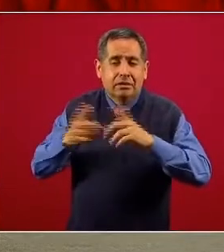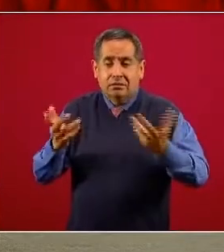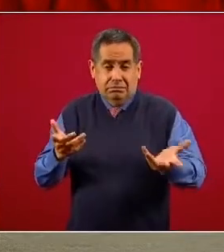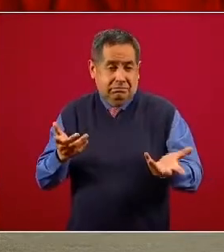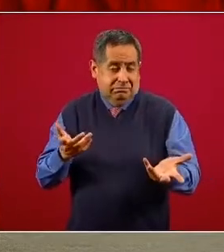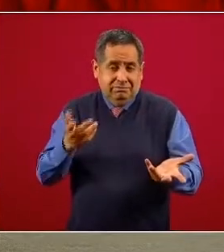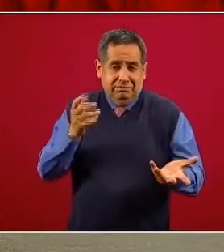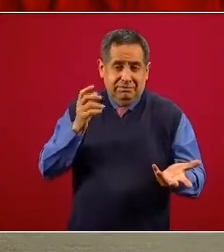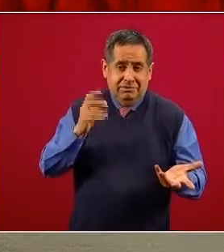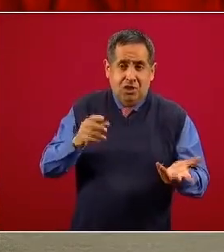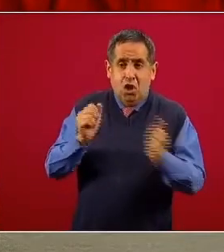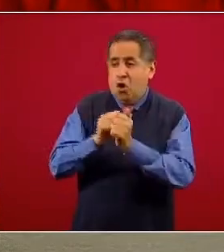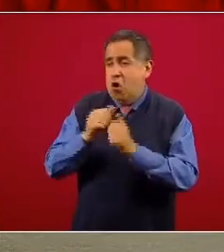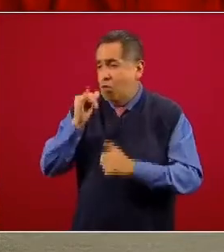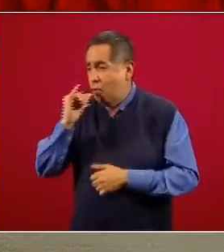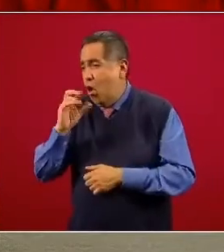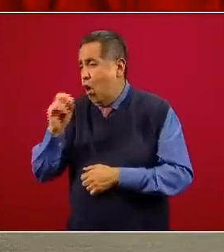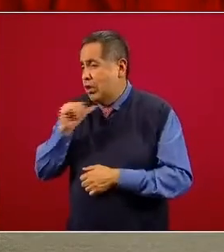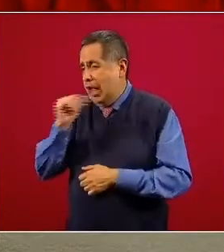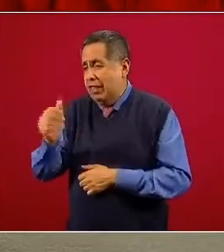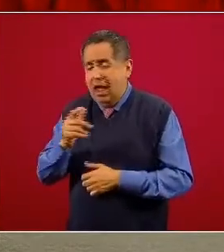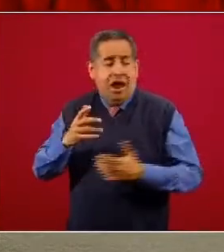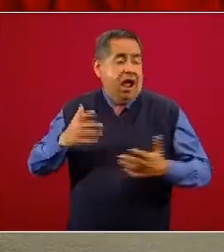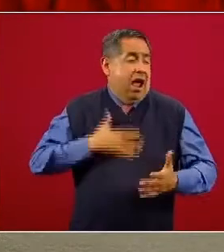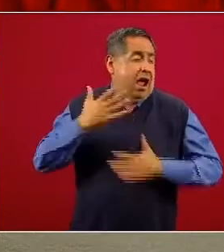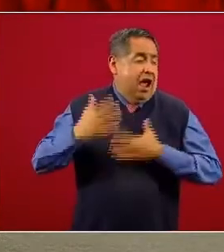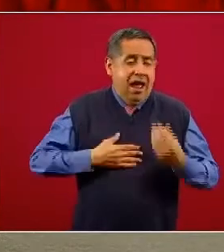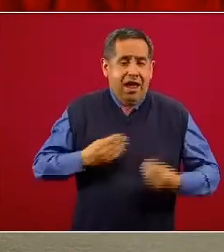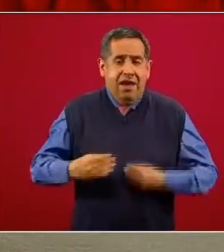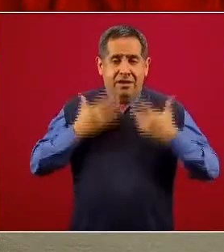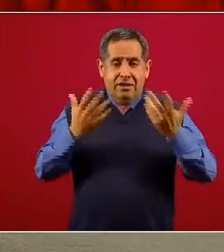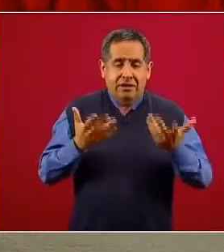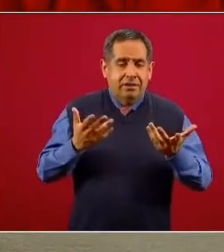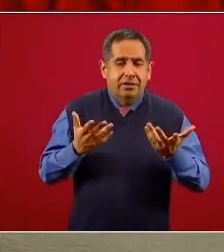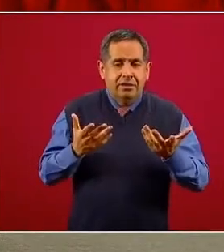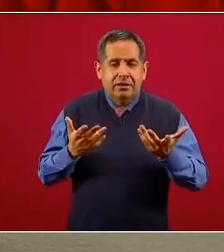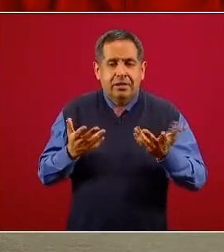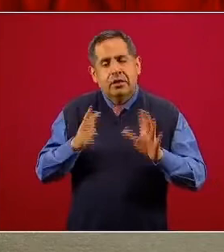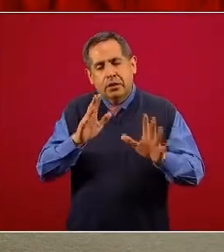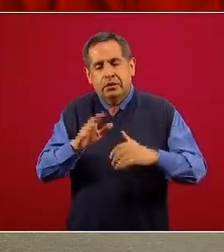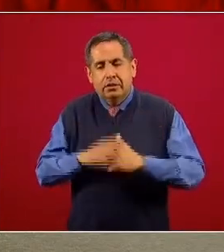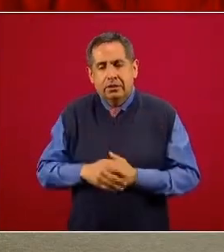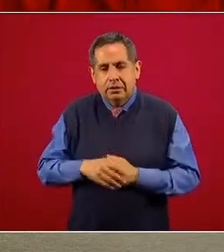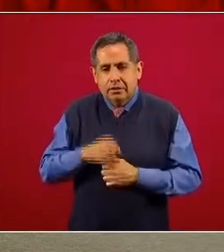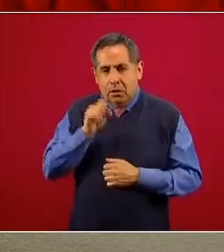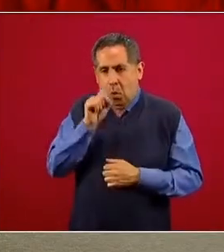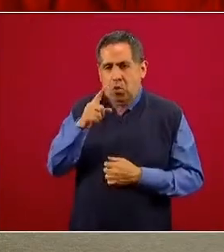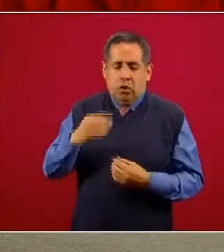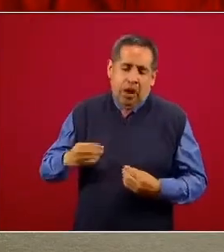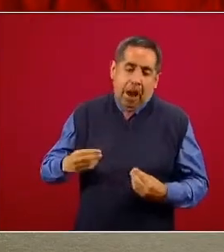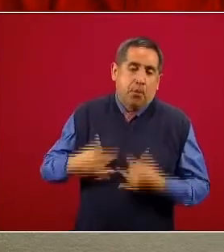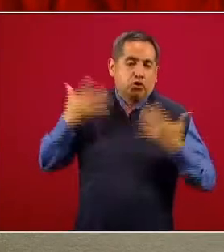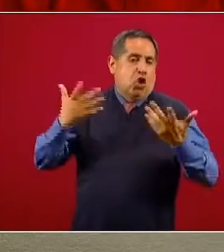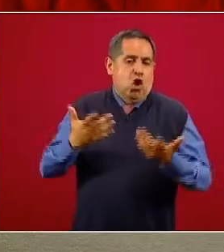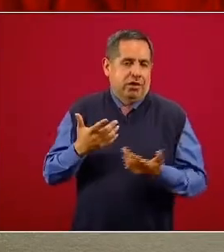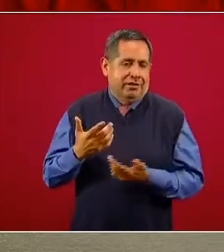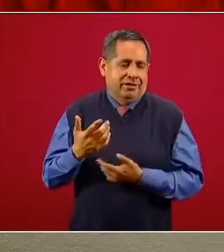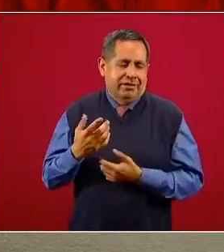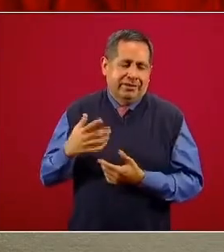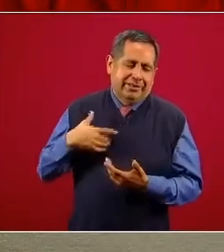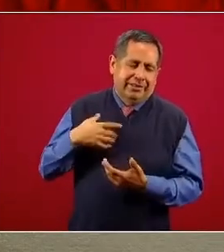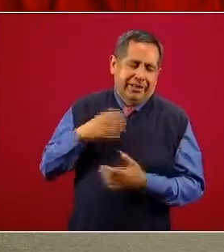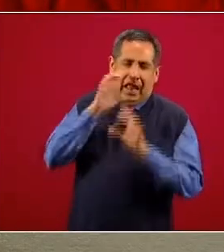bajo el flujo de cualquier otro elemento. Entonces, más que la emoción, el rock and roll.